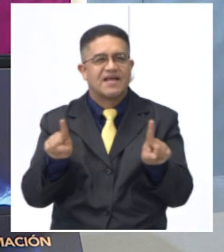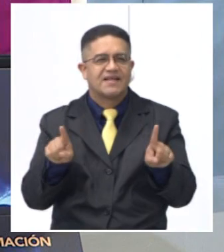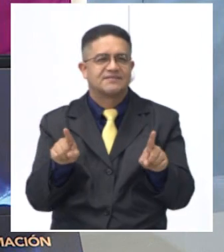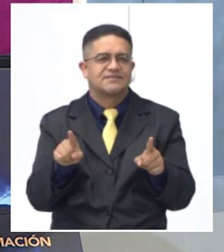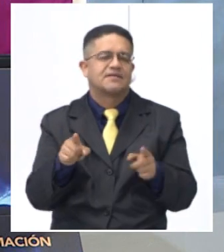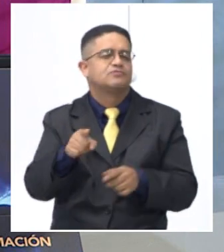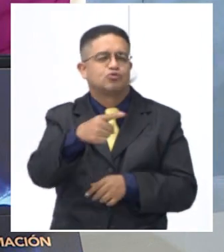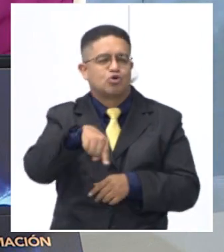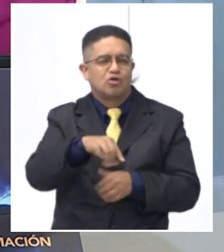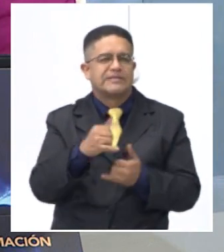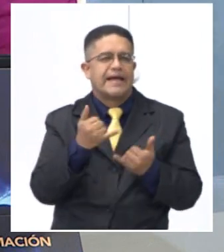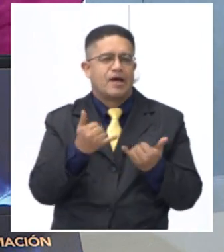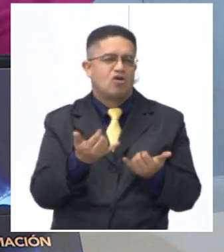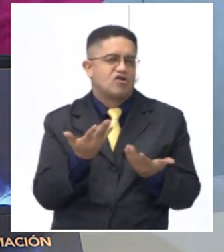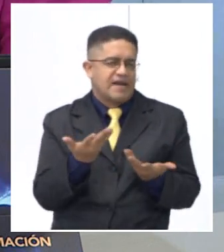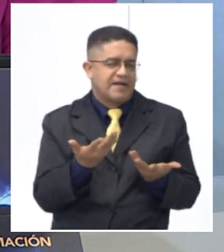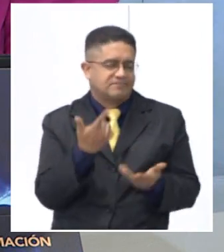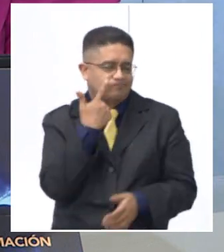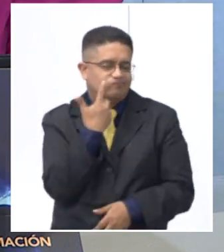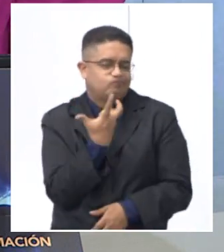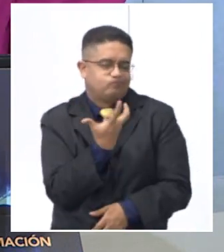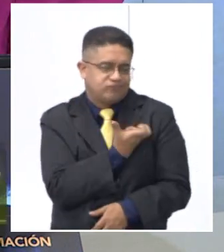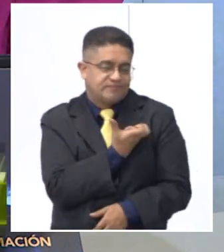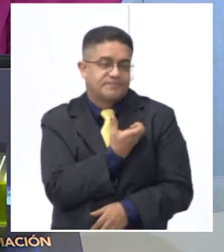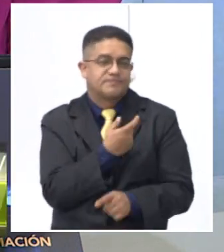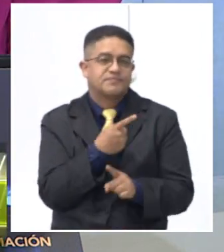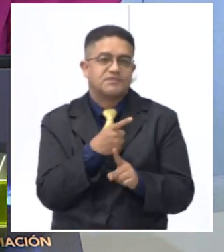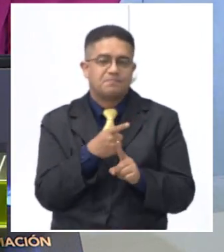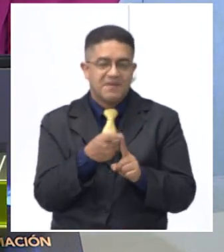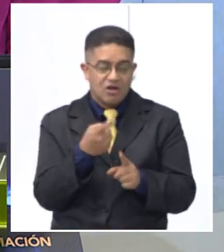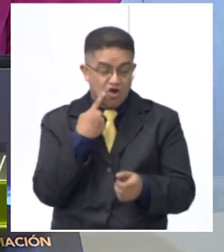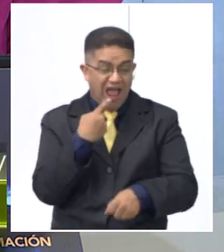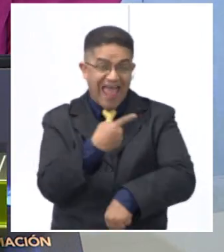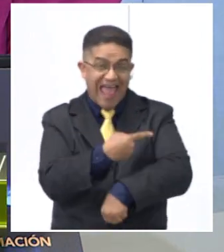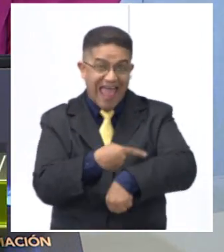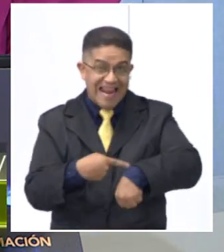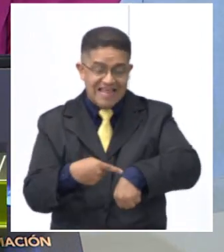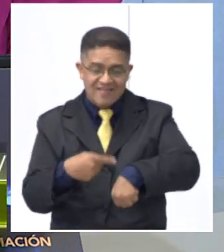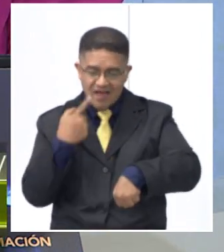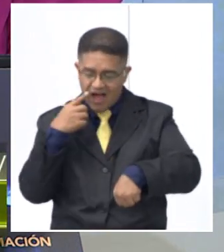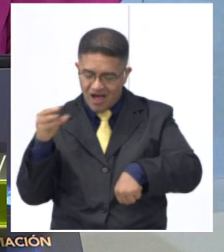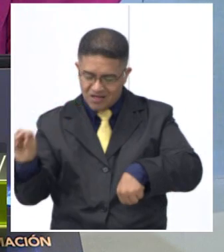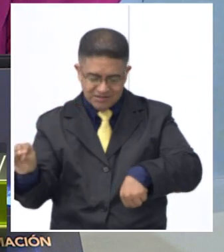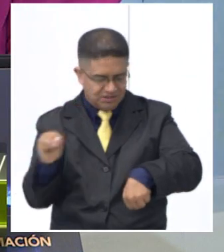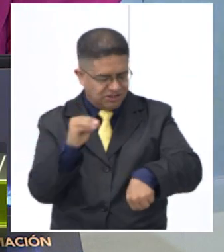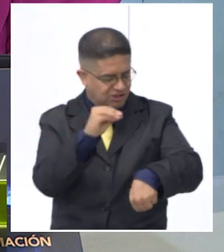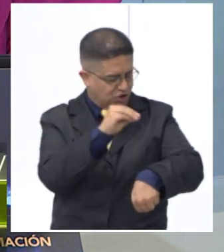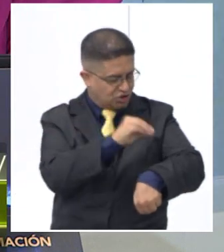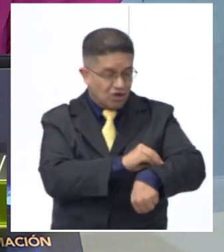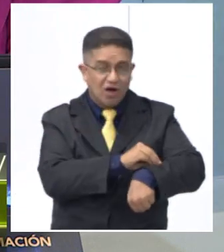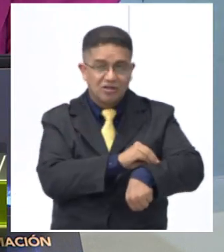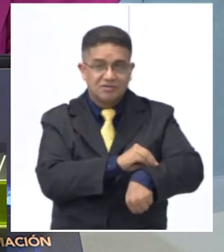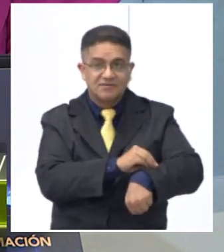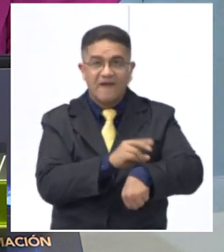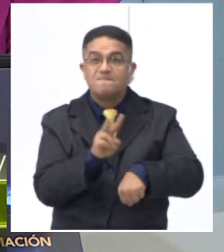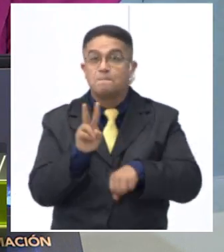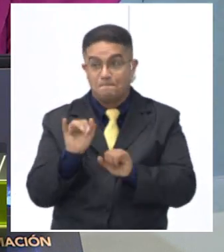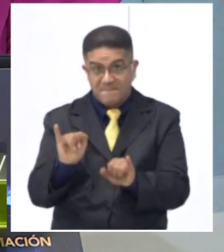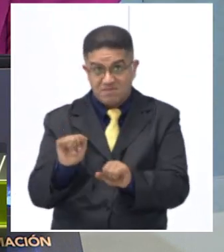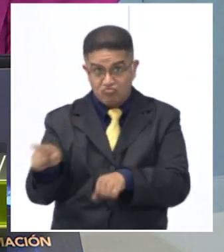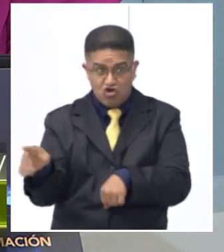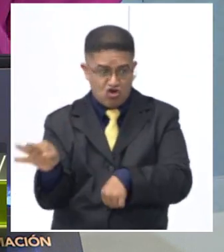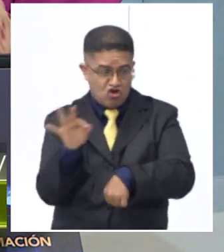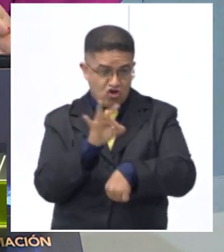conocemos actualmente, a través de inyecciones, sino que se abría una herida y se colocaba partículas del virus de una